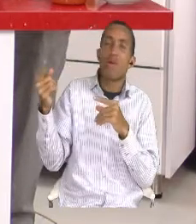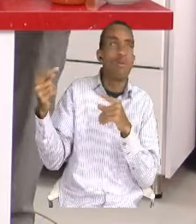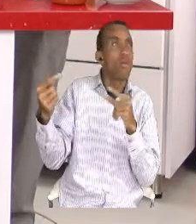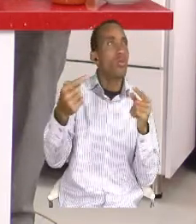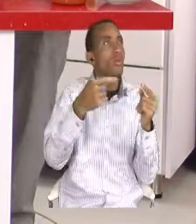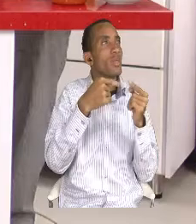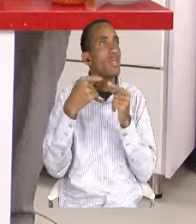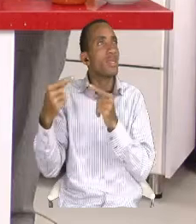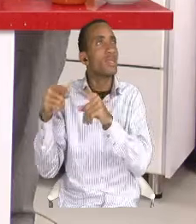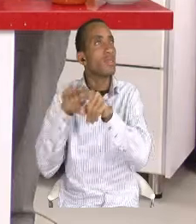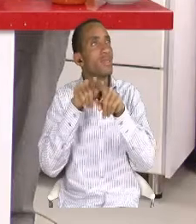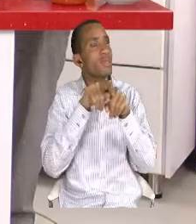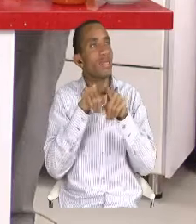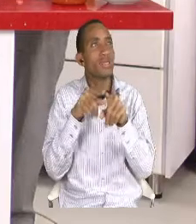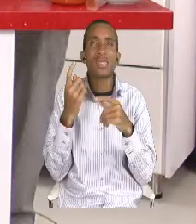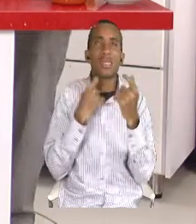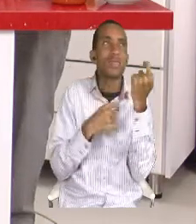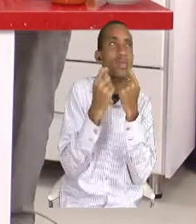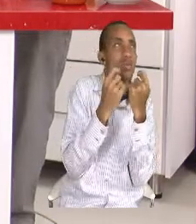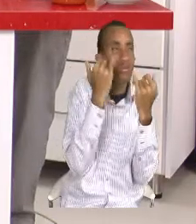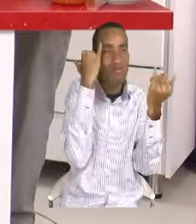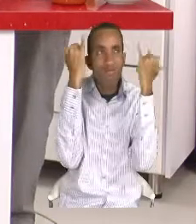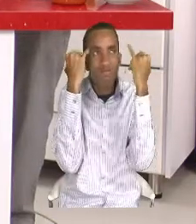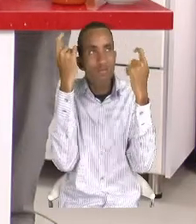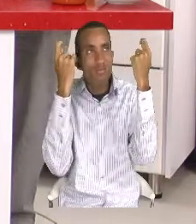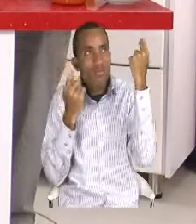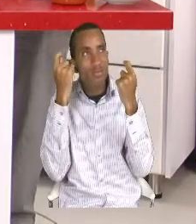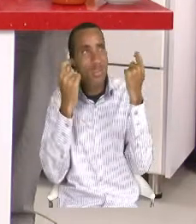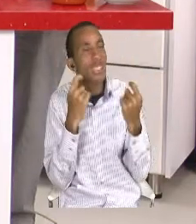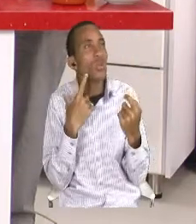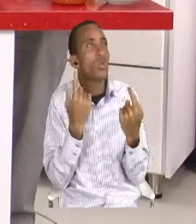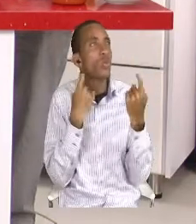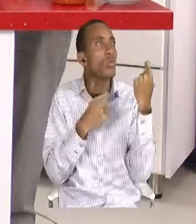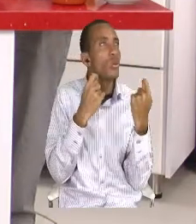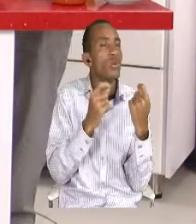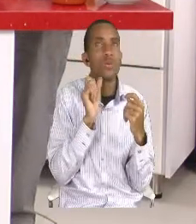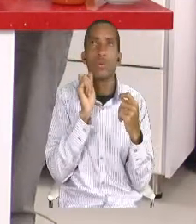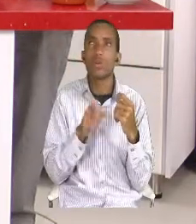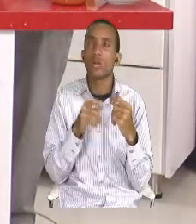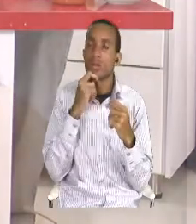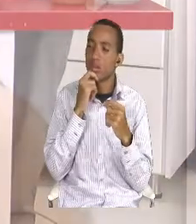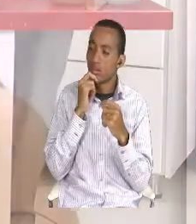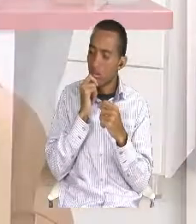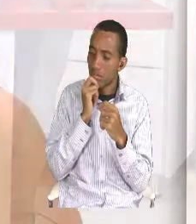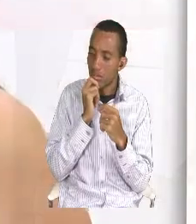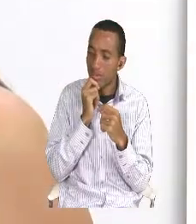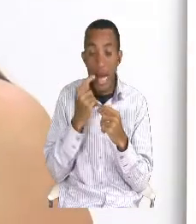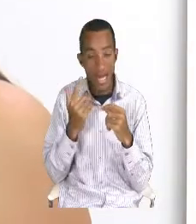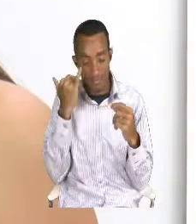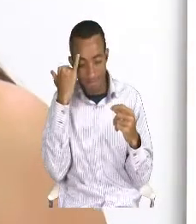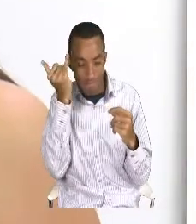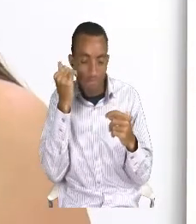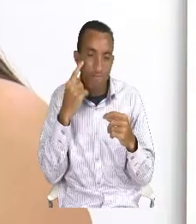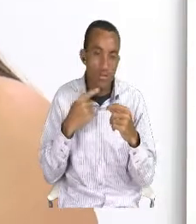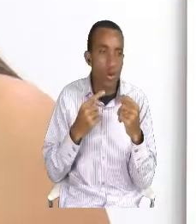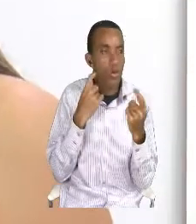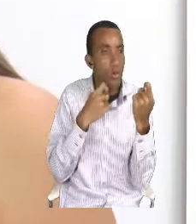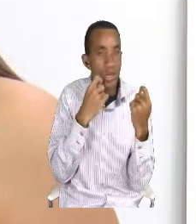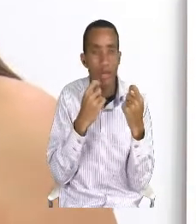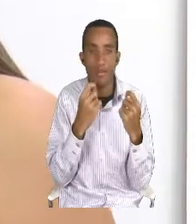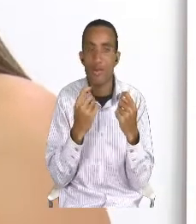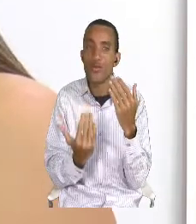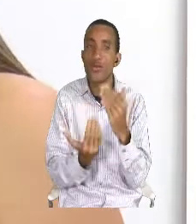venta, estrategias en el mercado y aprovechar. A veces las crisis son para aprovecharlas y de eso se trata, reinventarnos. En este momento, ¿nosotros